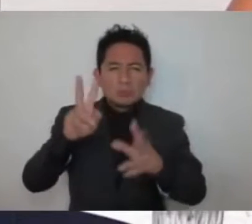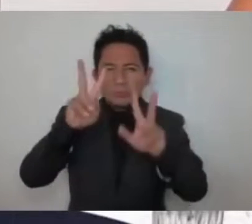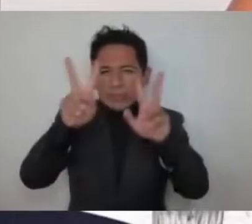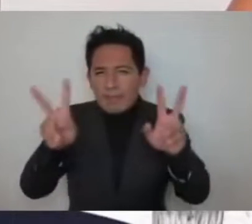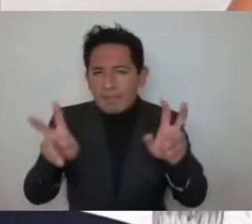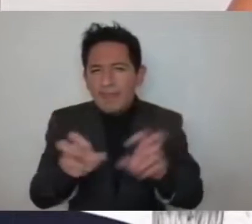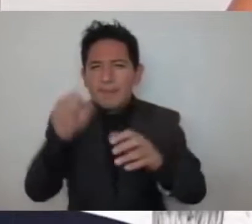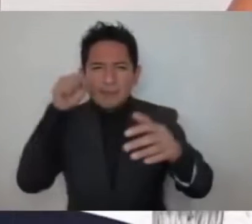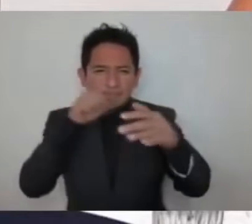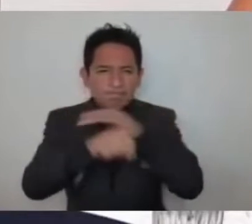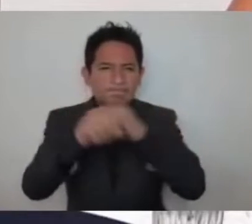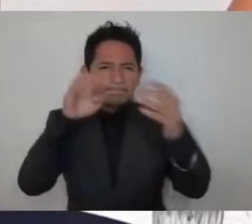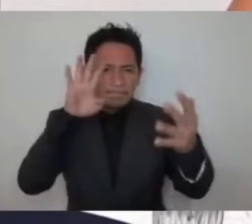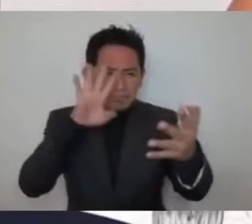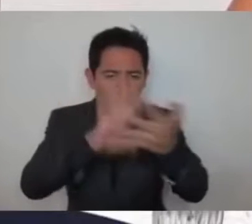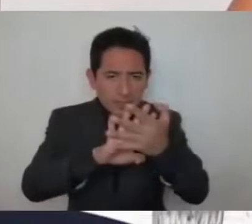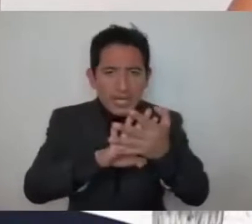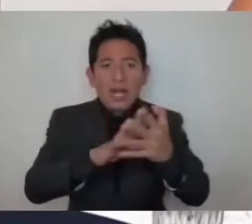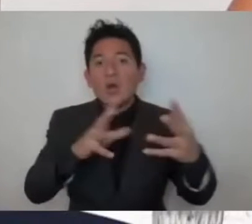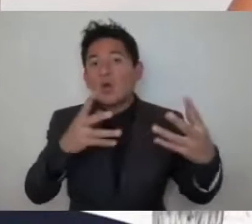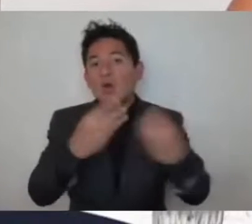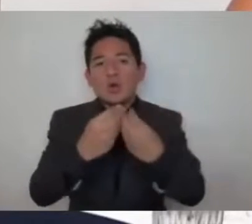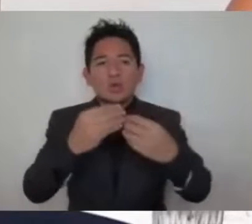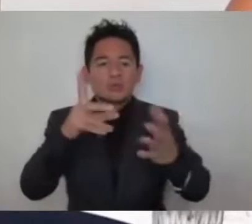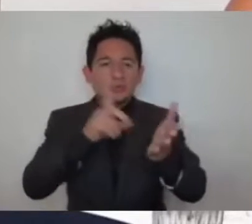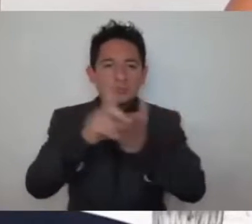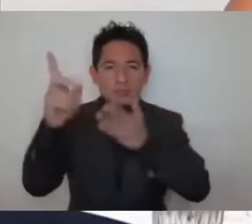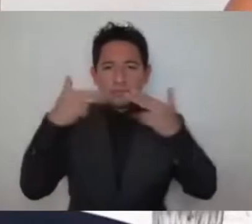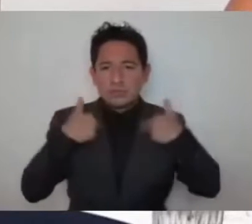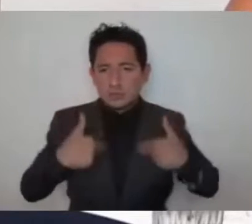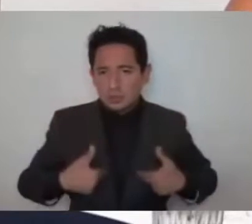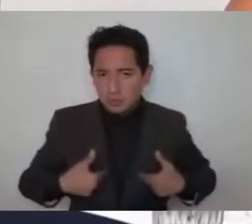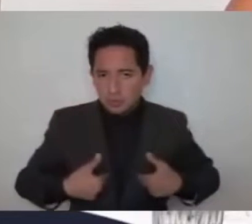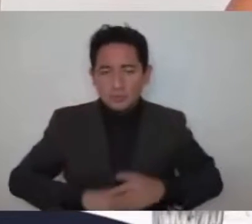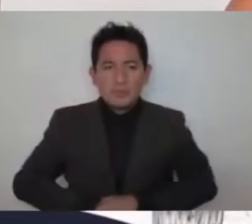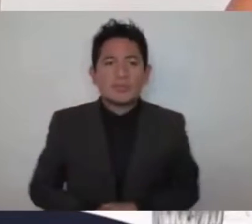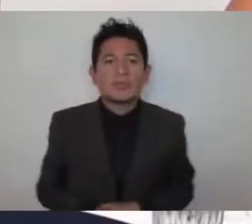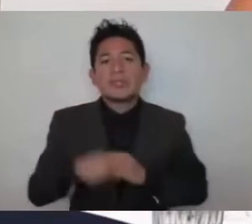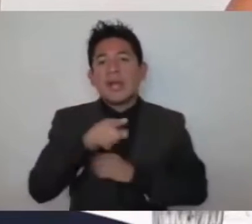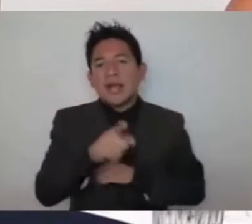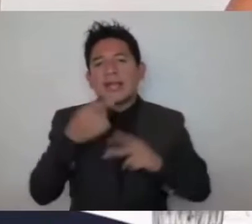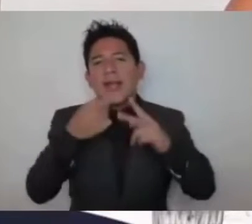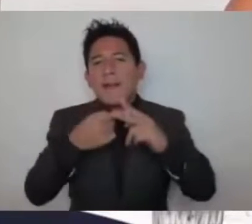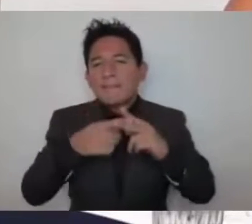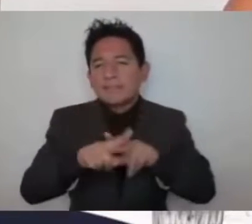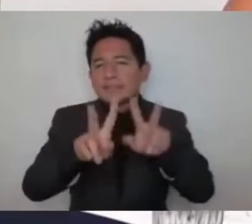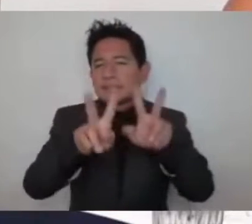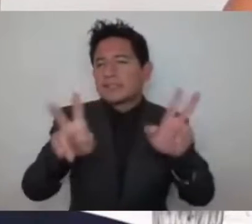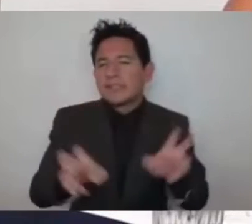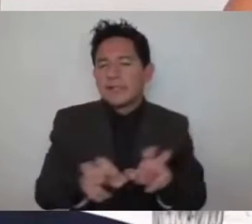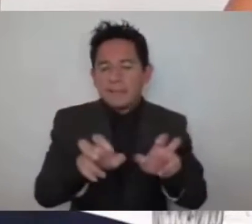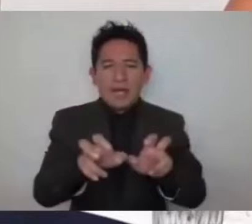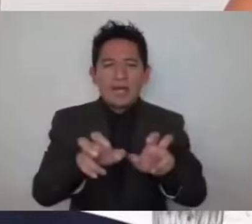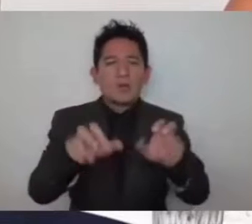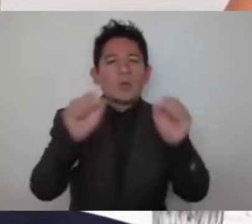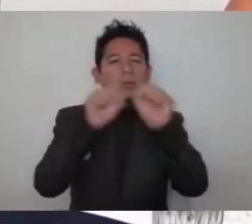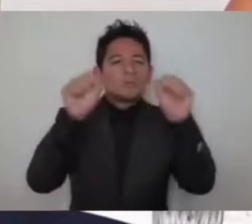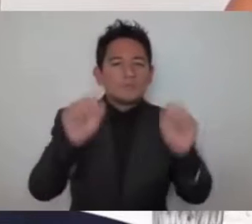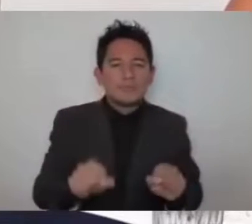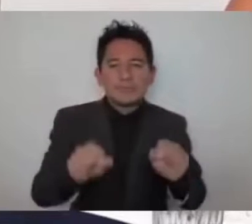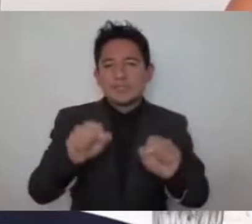acusatorio y la todas estas reglas que surgieron a través del código Nacional de Procedimientos Penales en 2016 que fue cuando se emitió